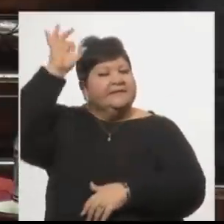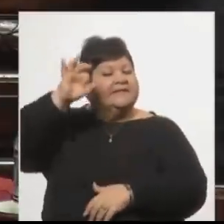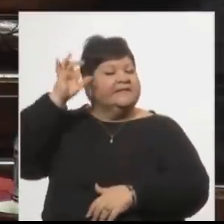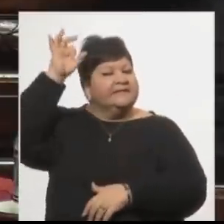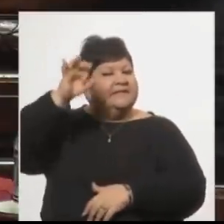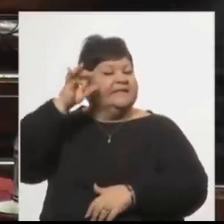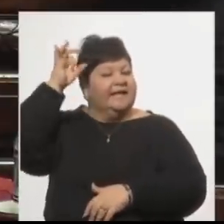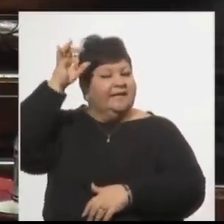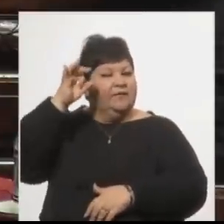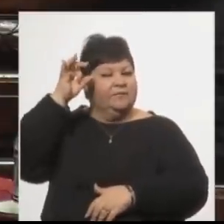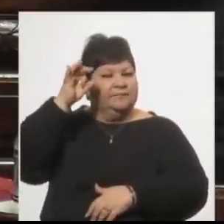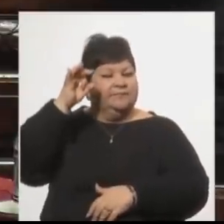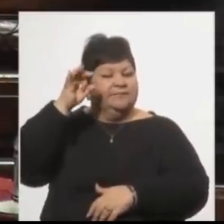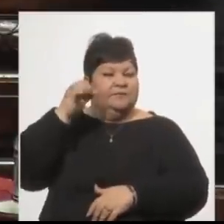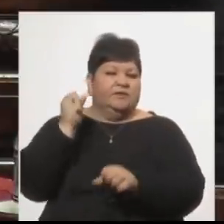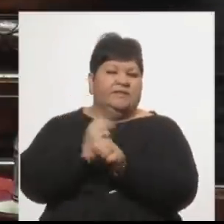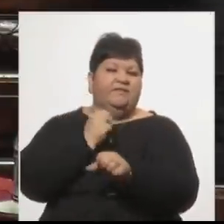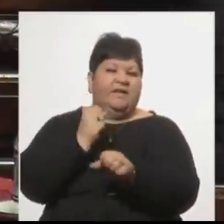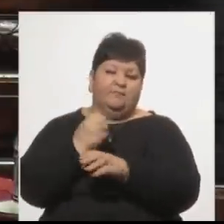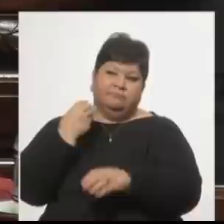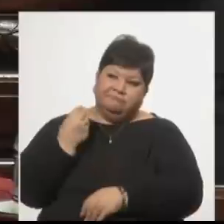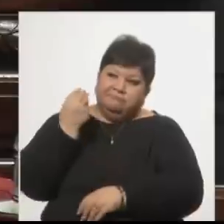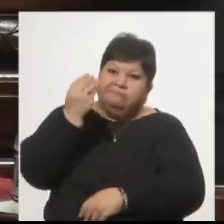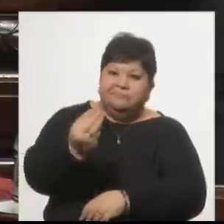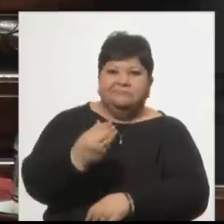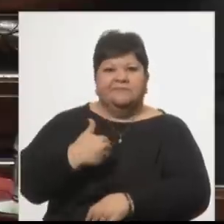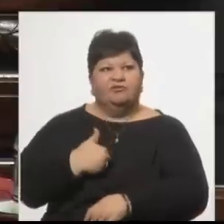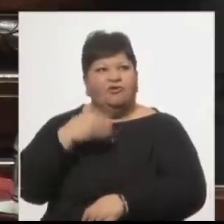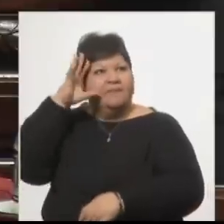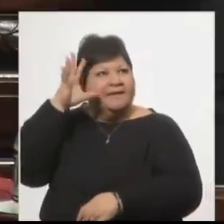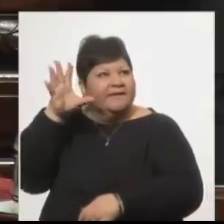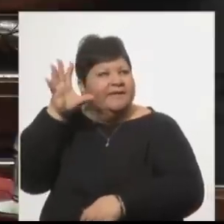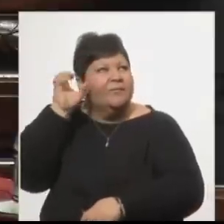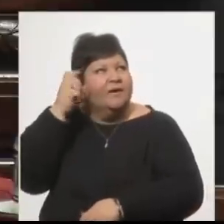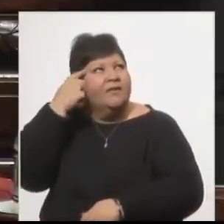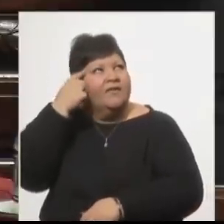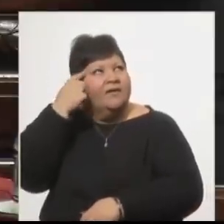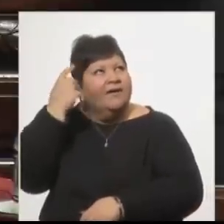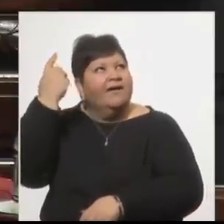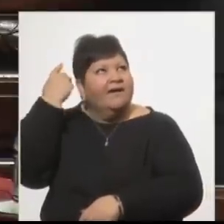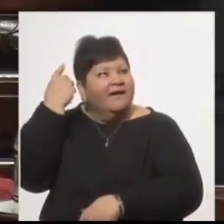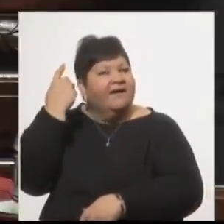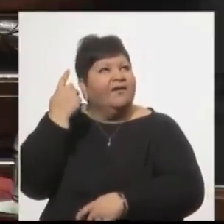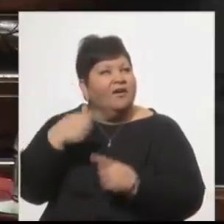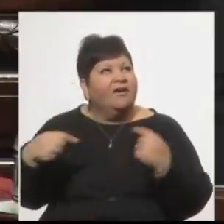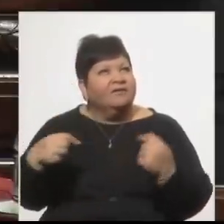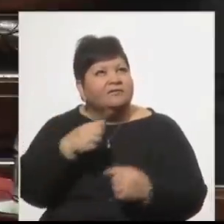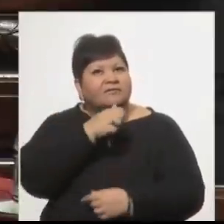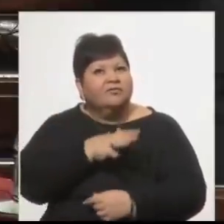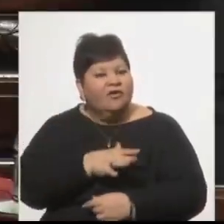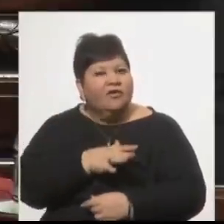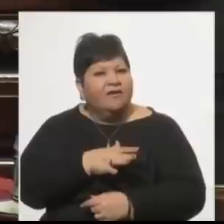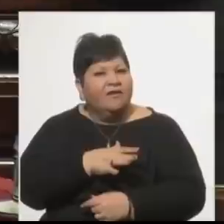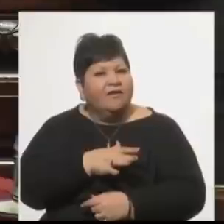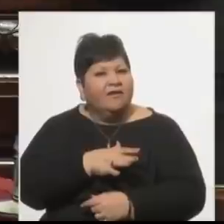nos encontramos y aparezco yo con mis recuerdos y nuestras visiones históricas.